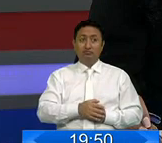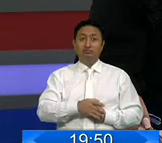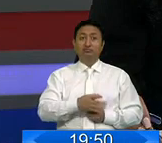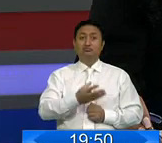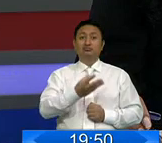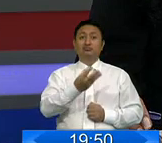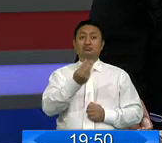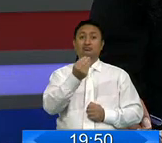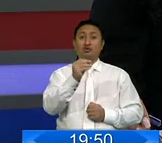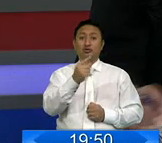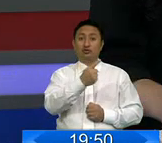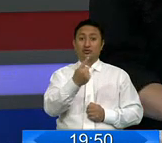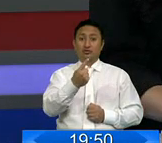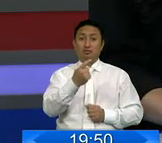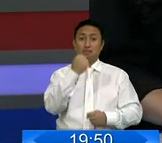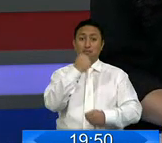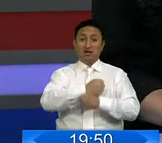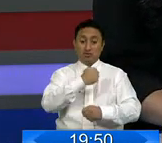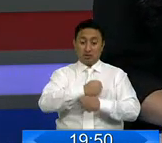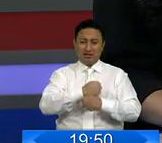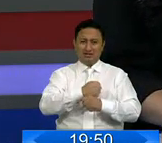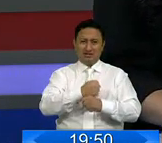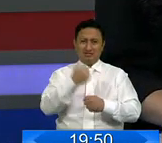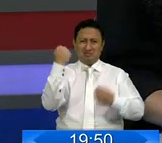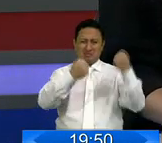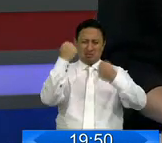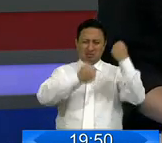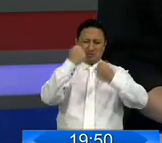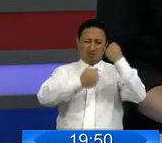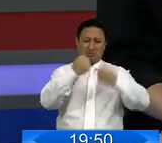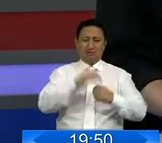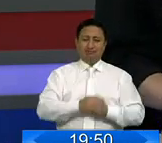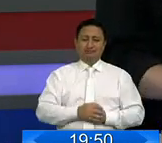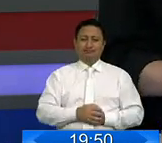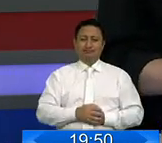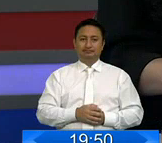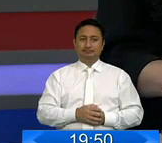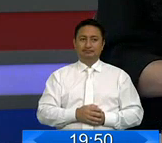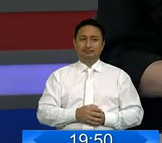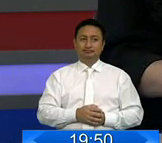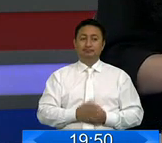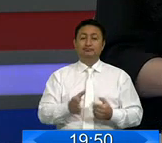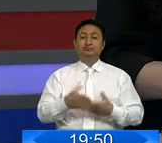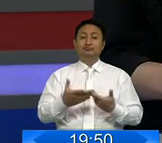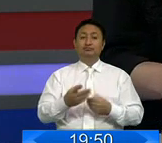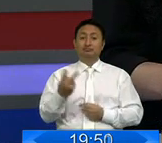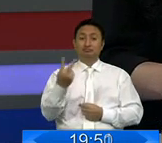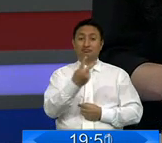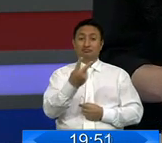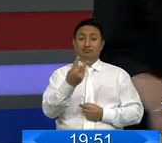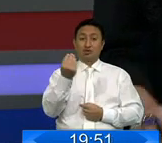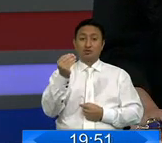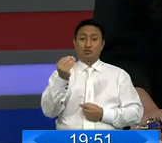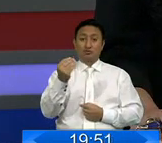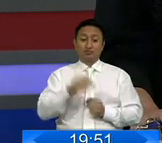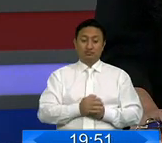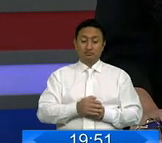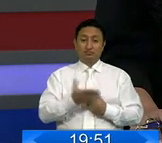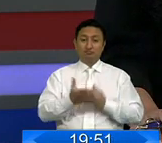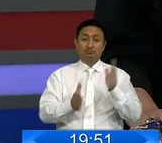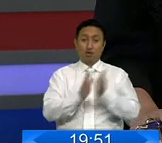colegialas ocurrida en Pascuales, al noroeste de la ciudad de Guayaquil. El hecho ocurrió cuando las jóvenes salían de